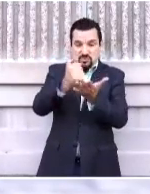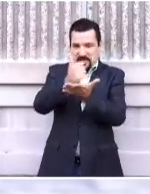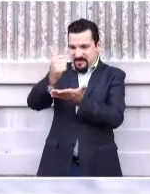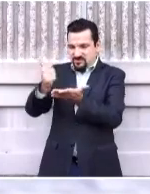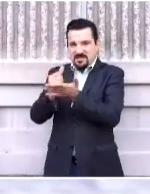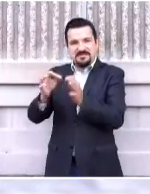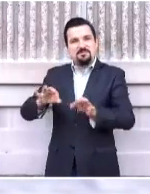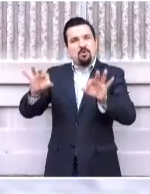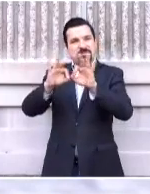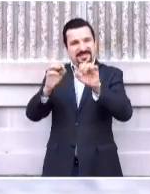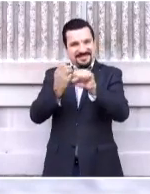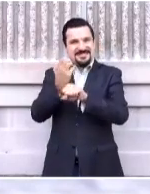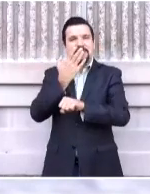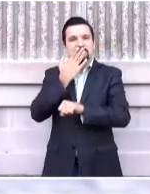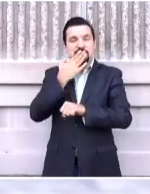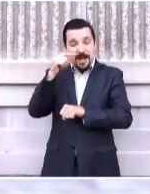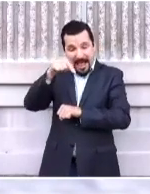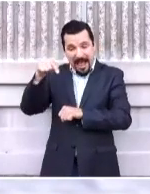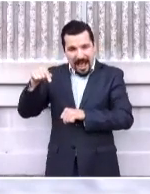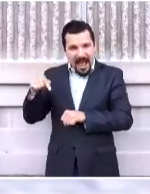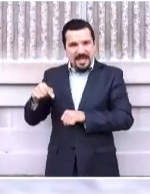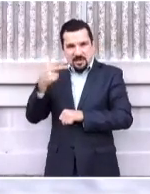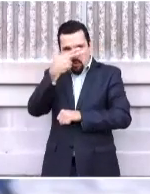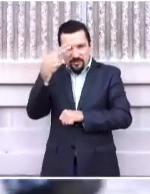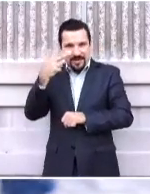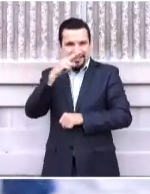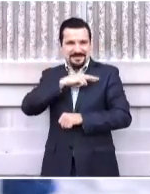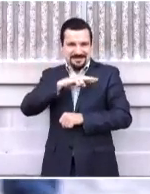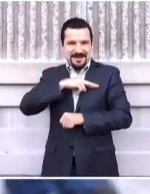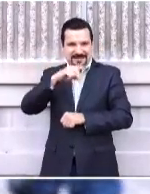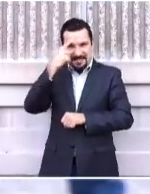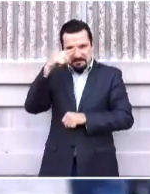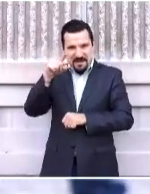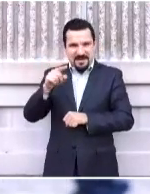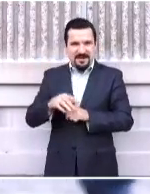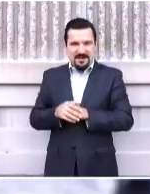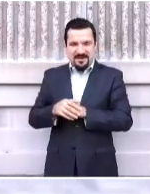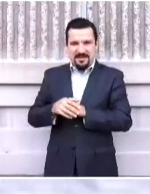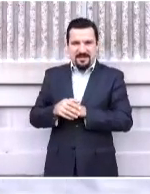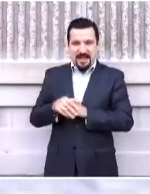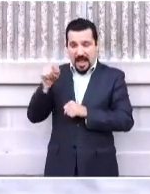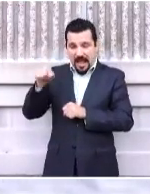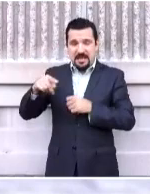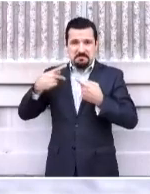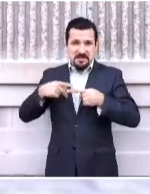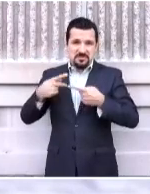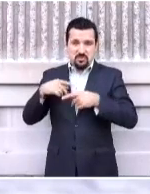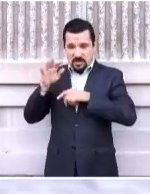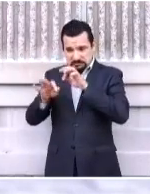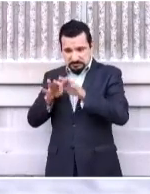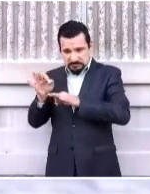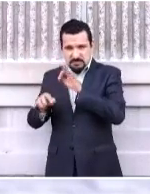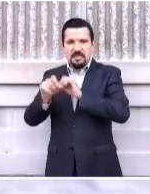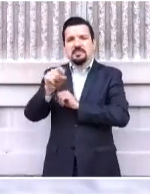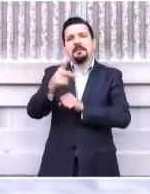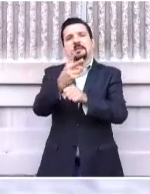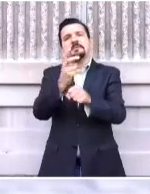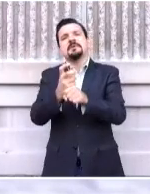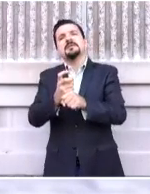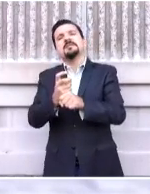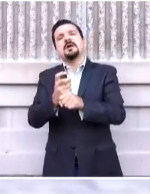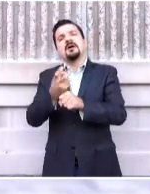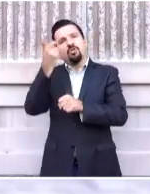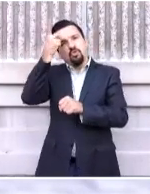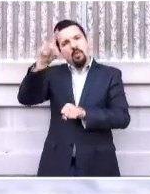se está invitando a participar a empresarios para que de forma altruista